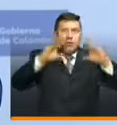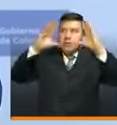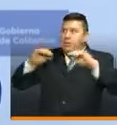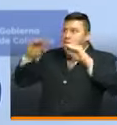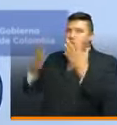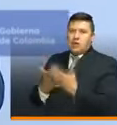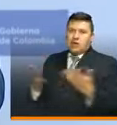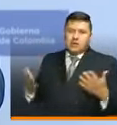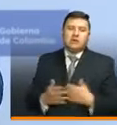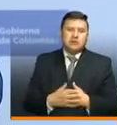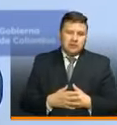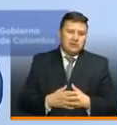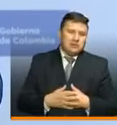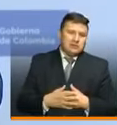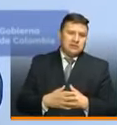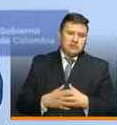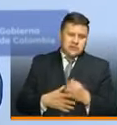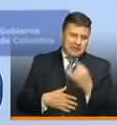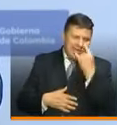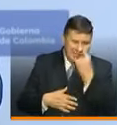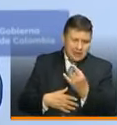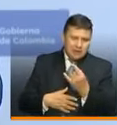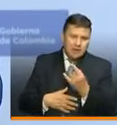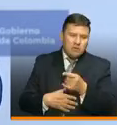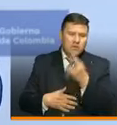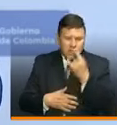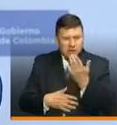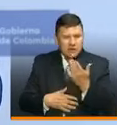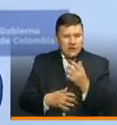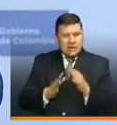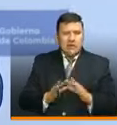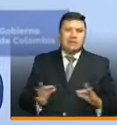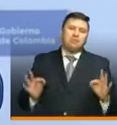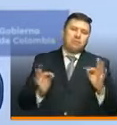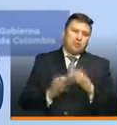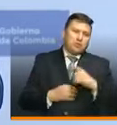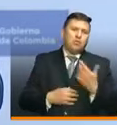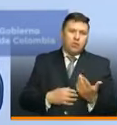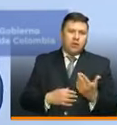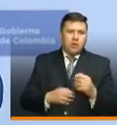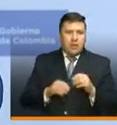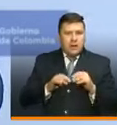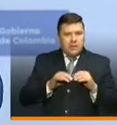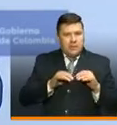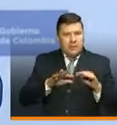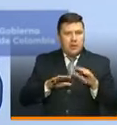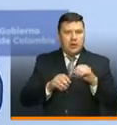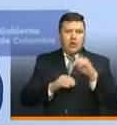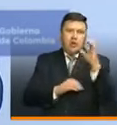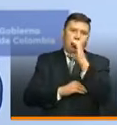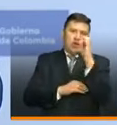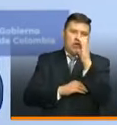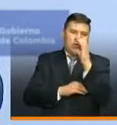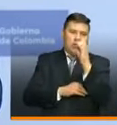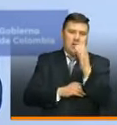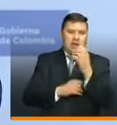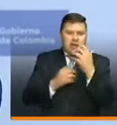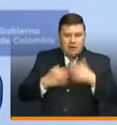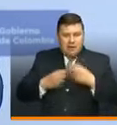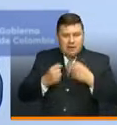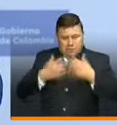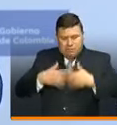de materiales. Entonces, nos interesaba muchísimo, y es una prioridad, que se pueda producir en Colombia a escala